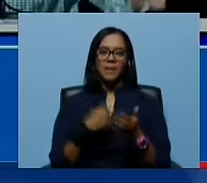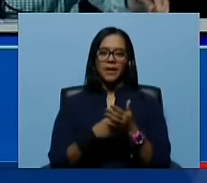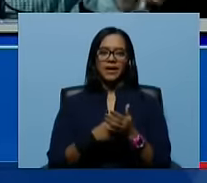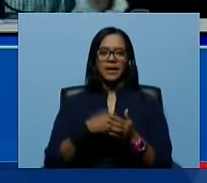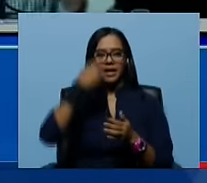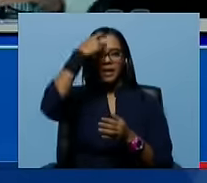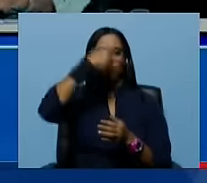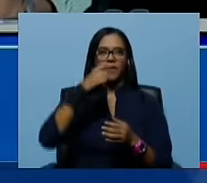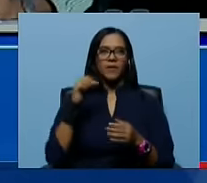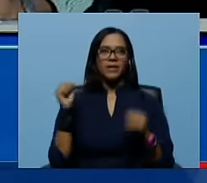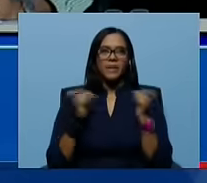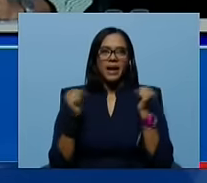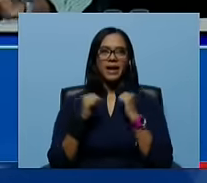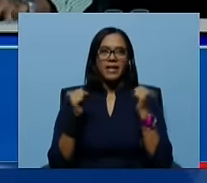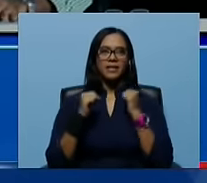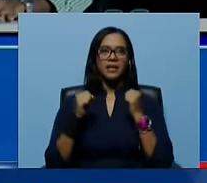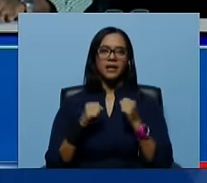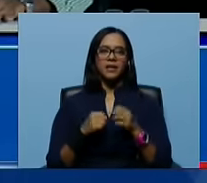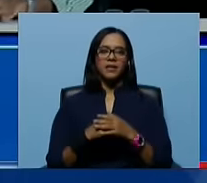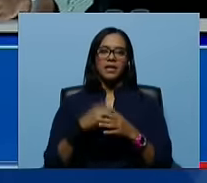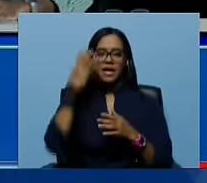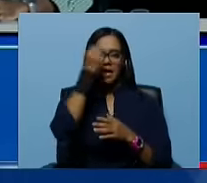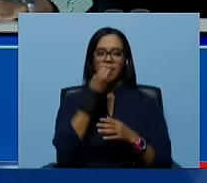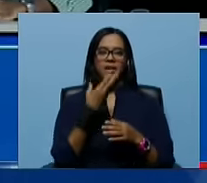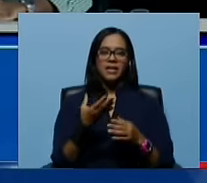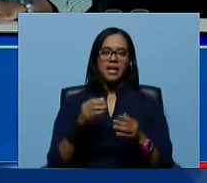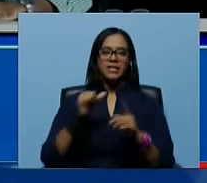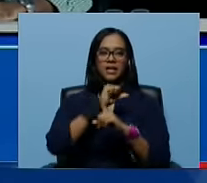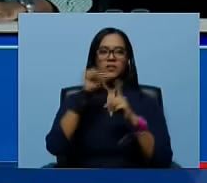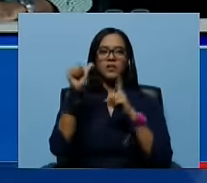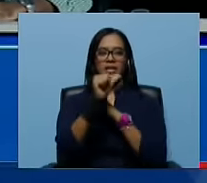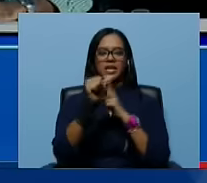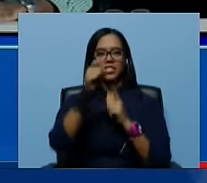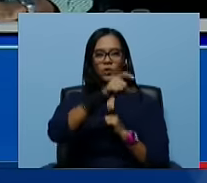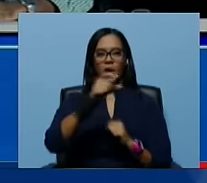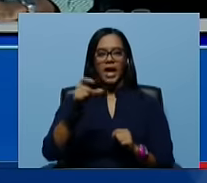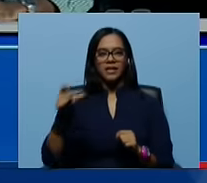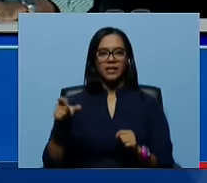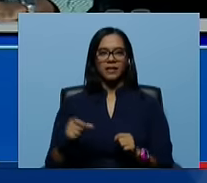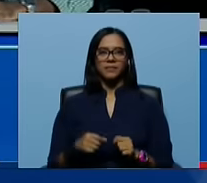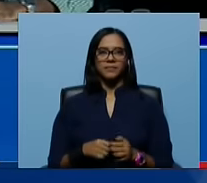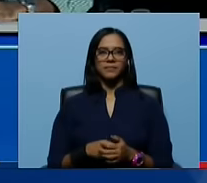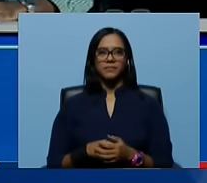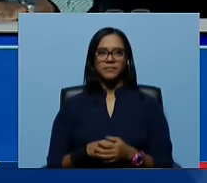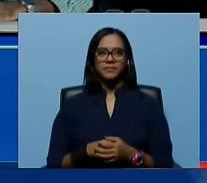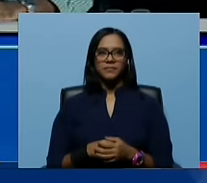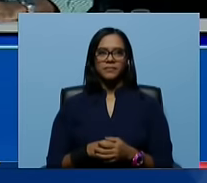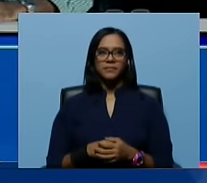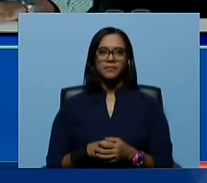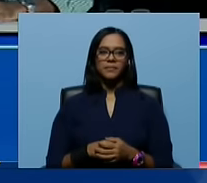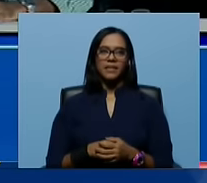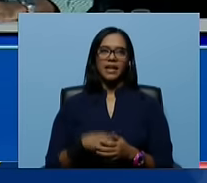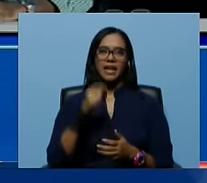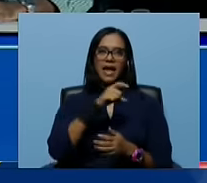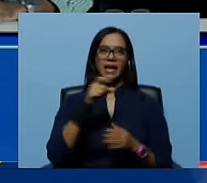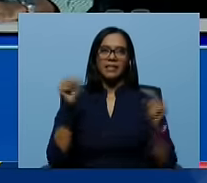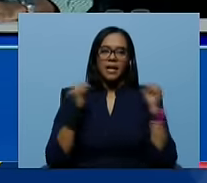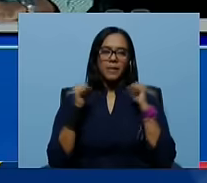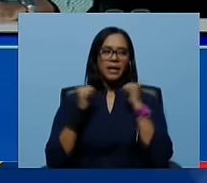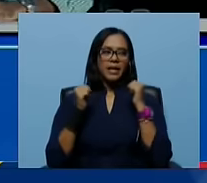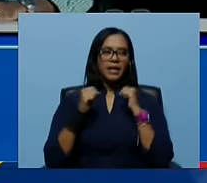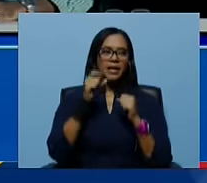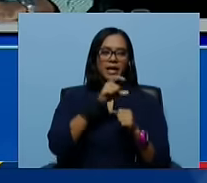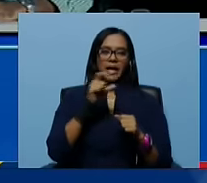y la belleza de sus parajes y de su gente. La gente de Mérida es